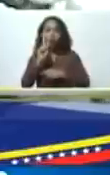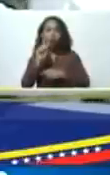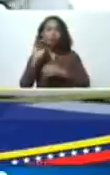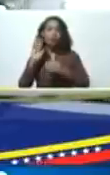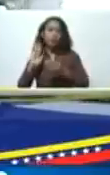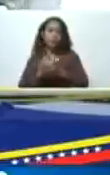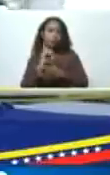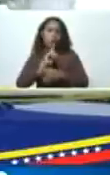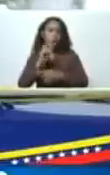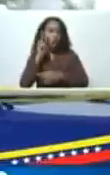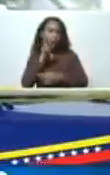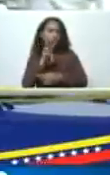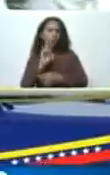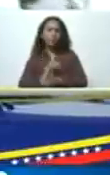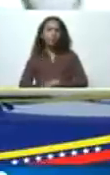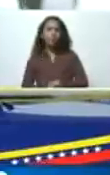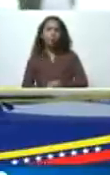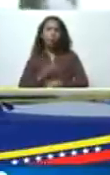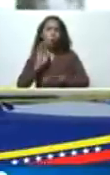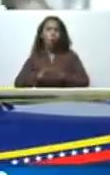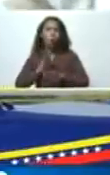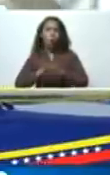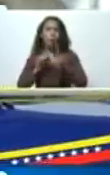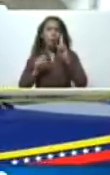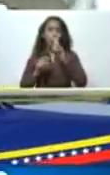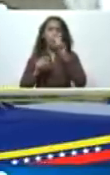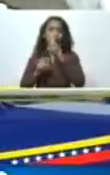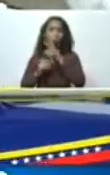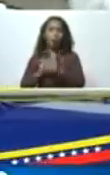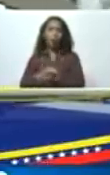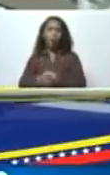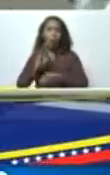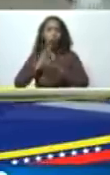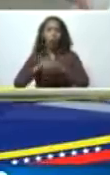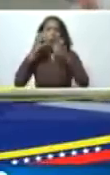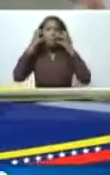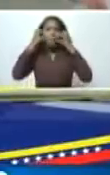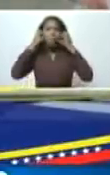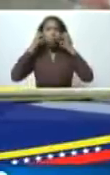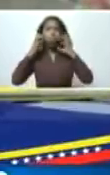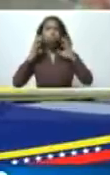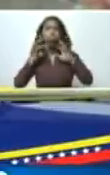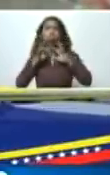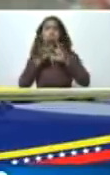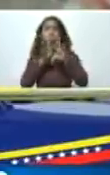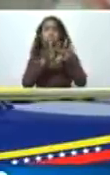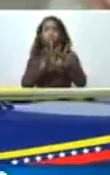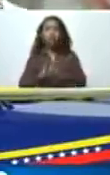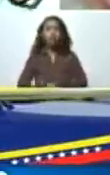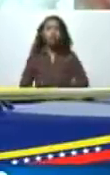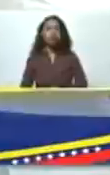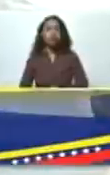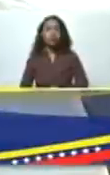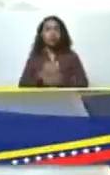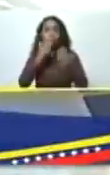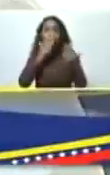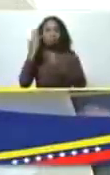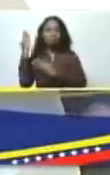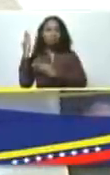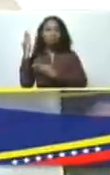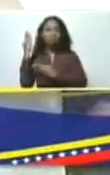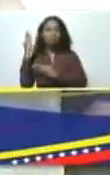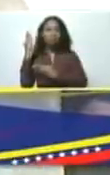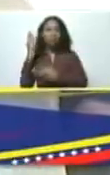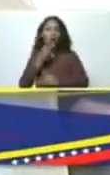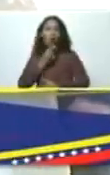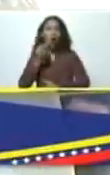y no se nota. Mira por qué, mira, porque la barba es como la máscara. Ernesto Luna, este